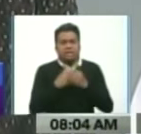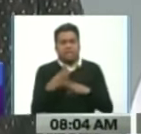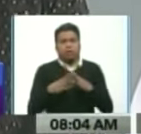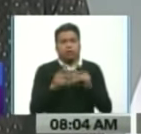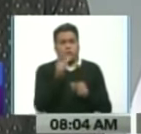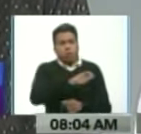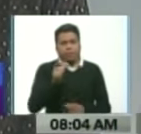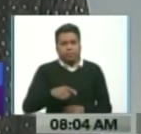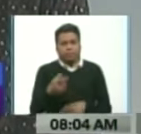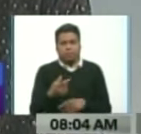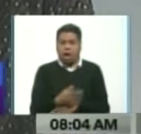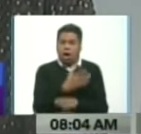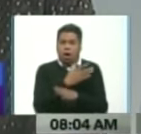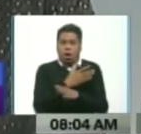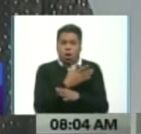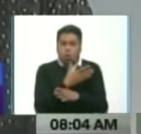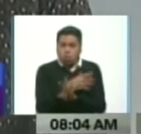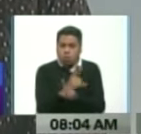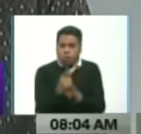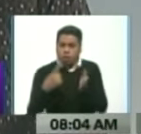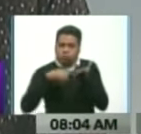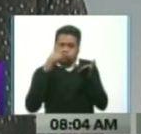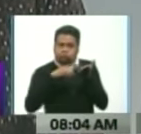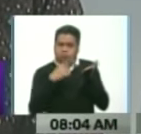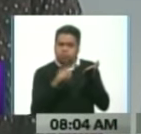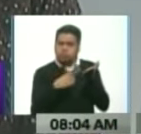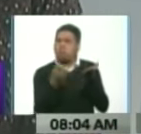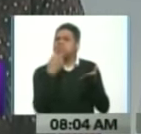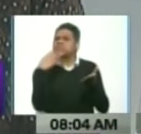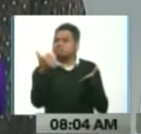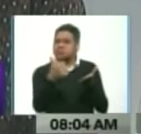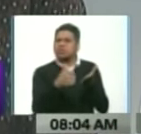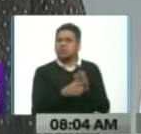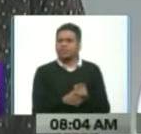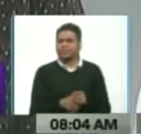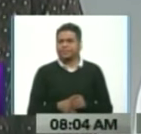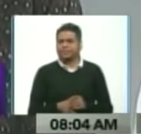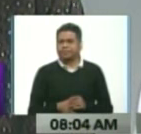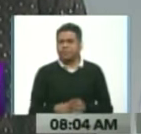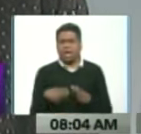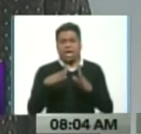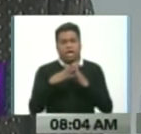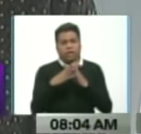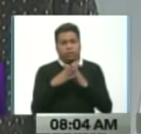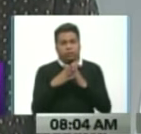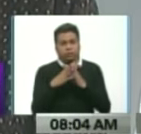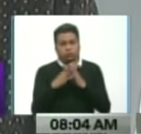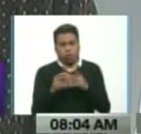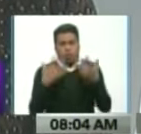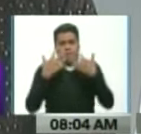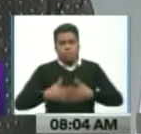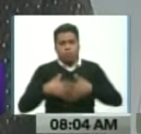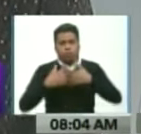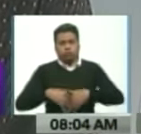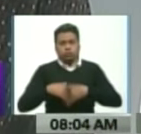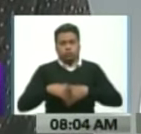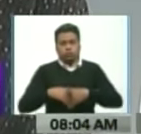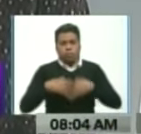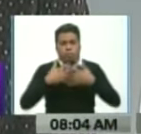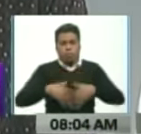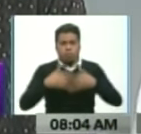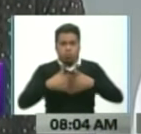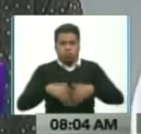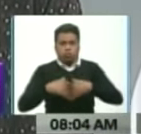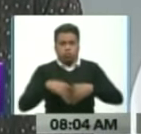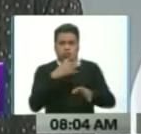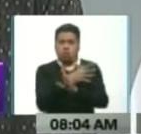llegue, que estos juegos lleguen a todo el mundo. Entonces, nosotros lo que hacemos es que, por ejemplo, en el marco del motor de telecomunicaciones e informática, vamos a presentar esto